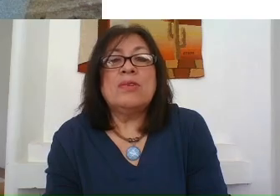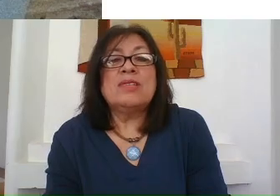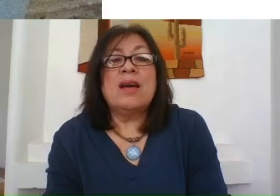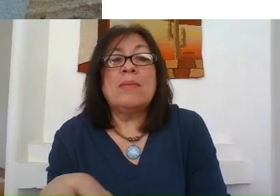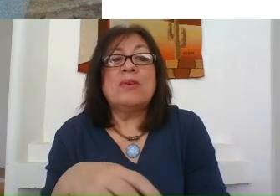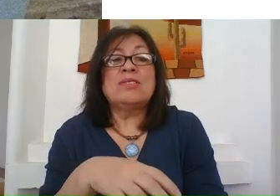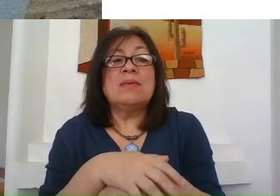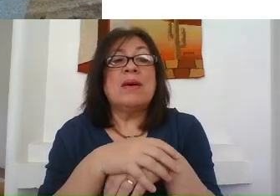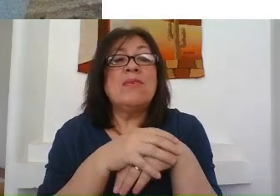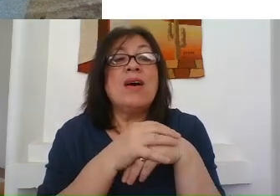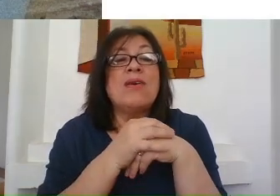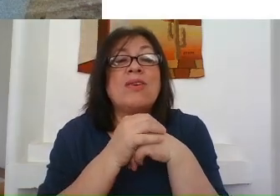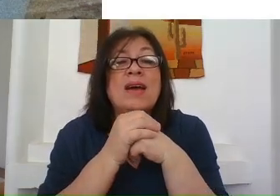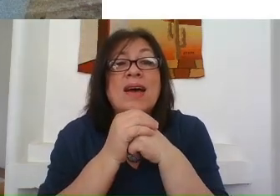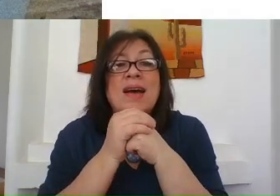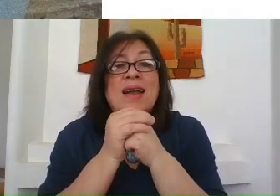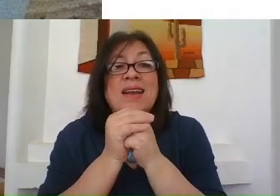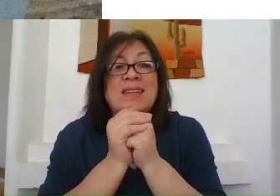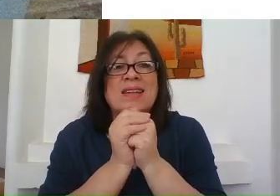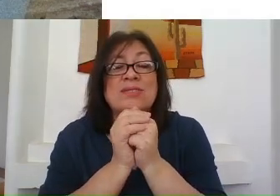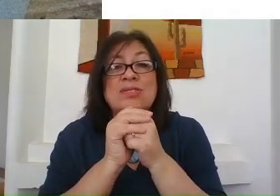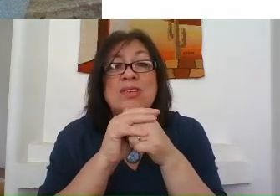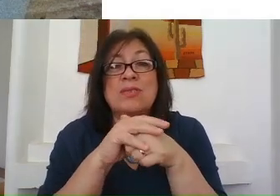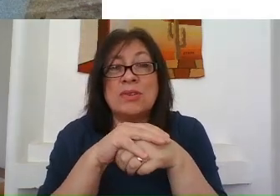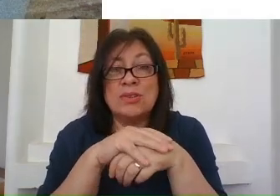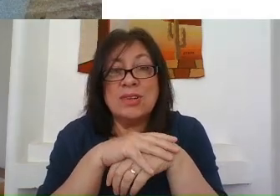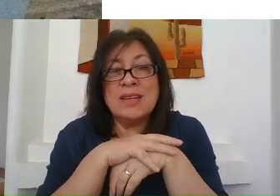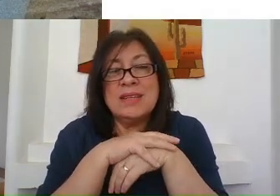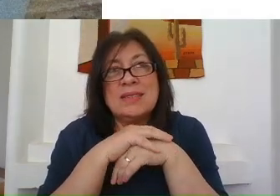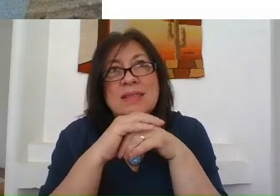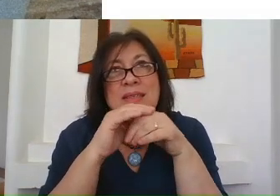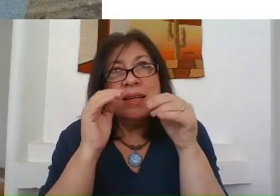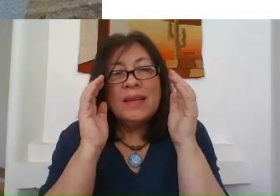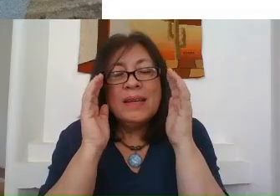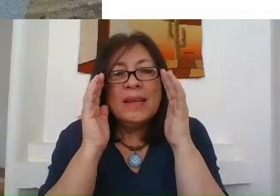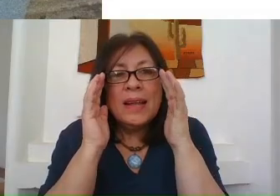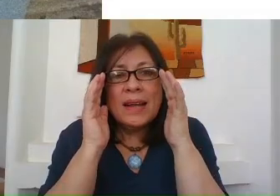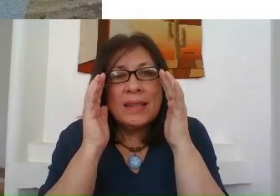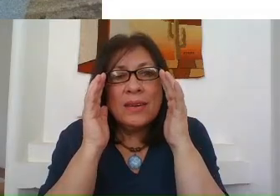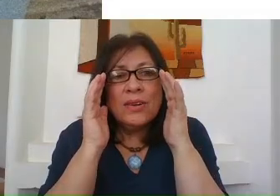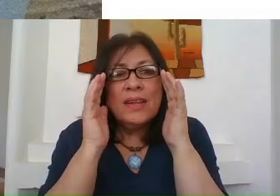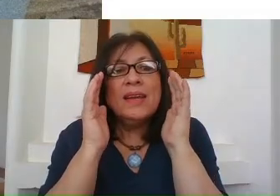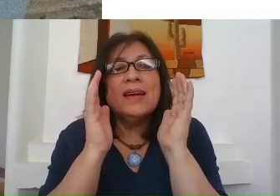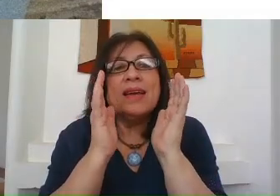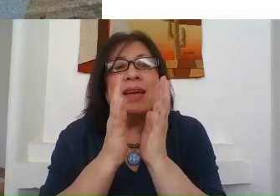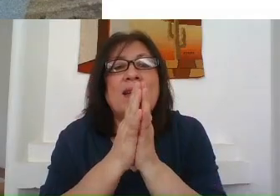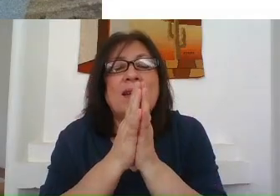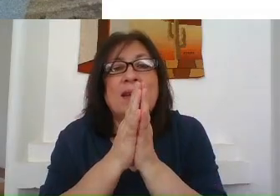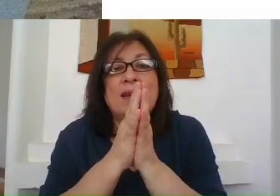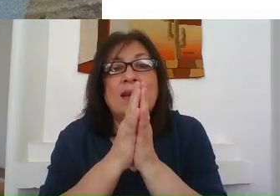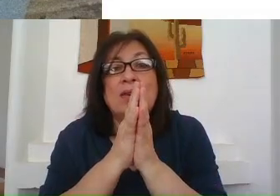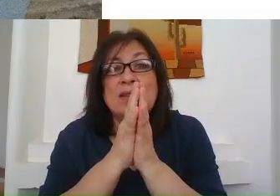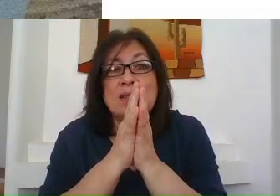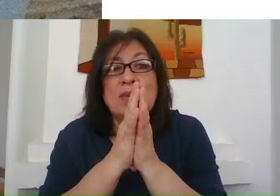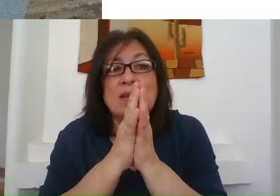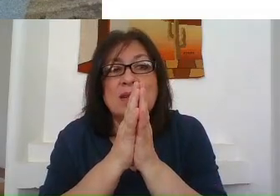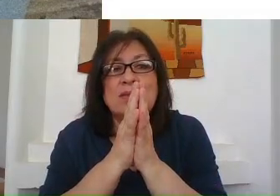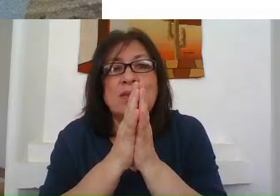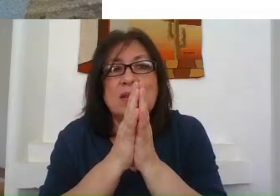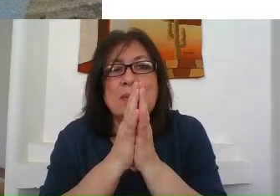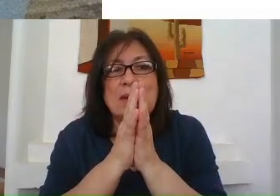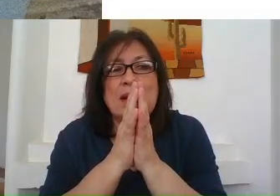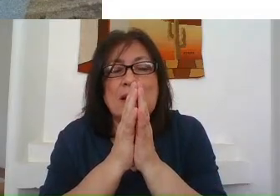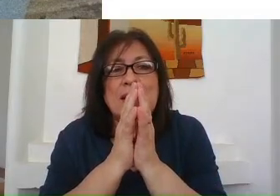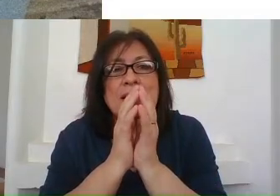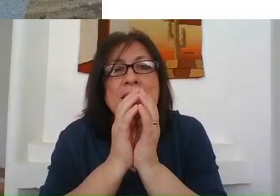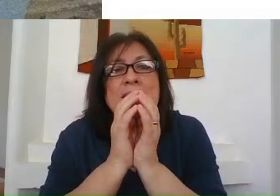nos aproximamos ahora al retraso psicomotor, que quizás es la categoría que los que hacemos